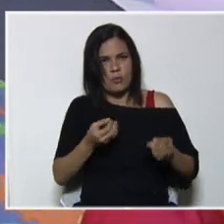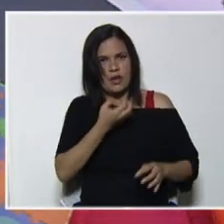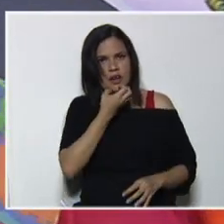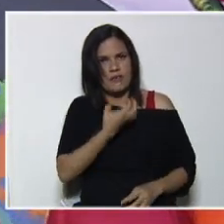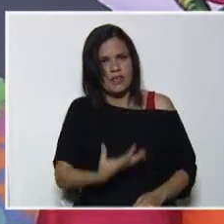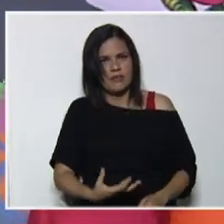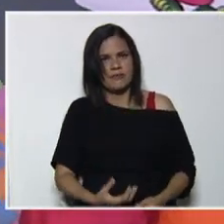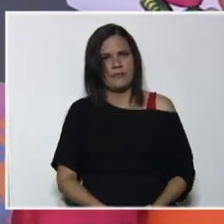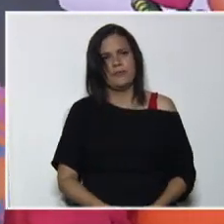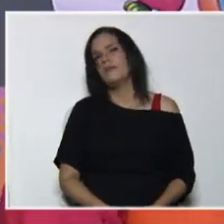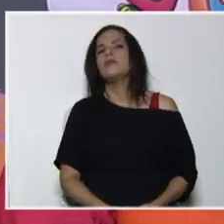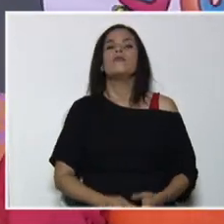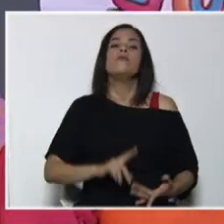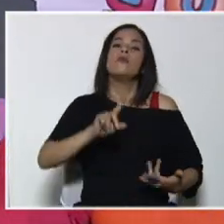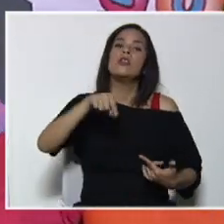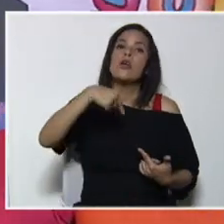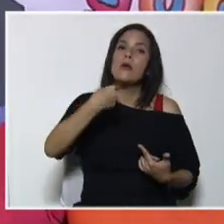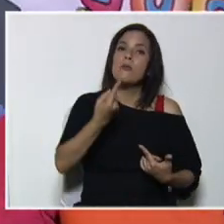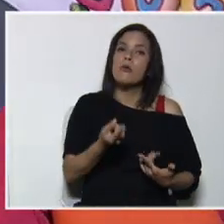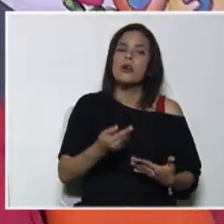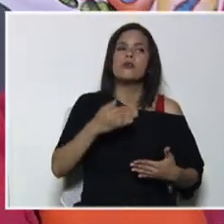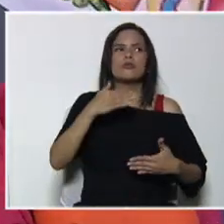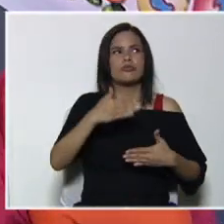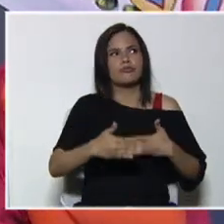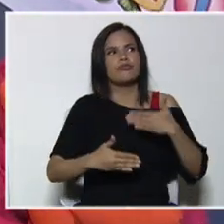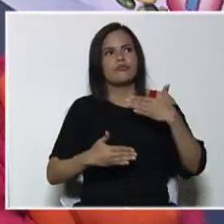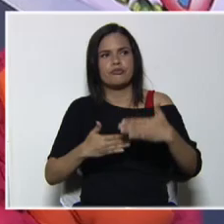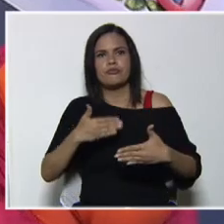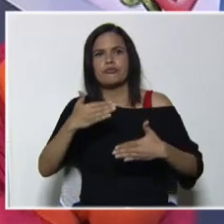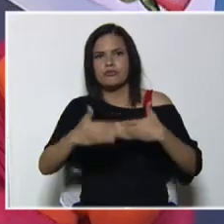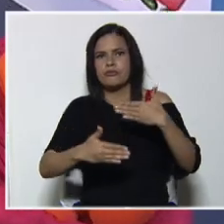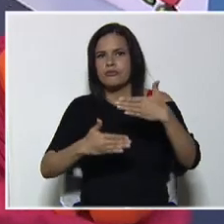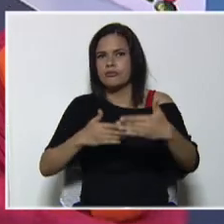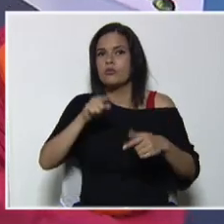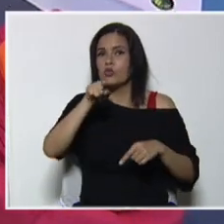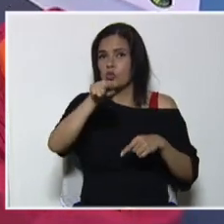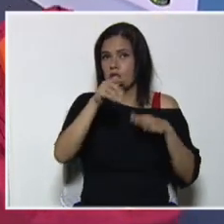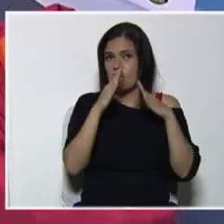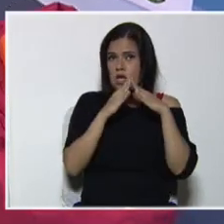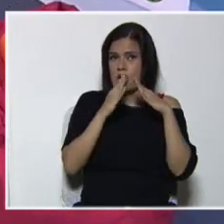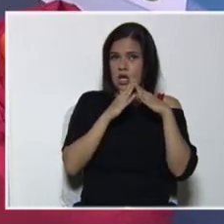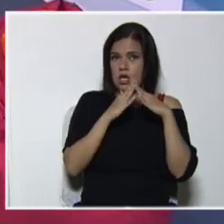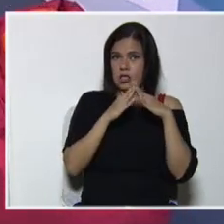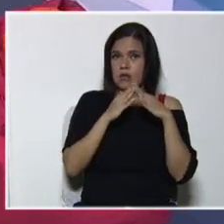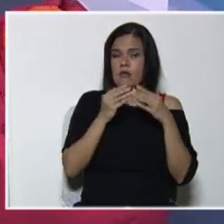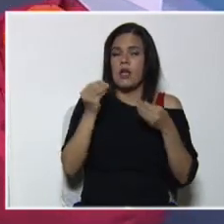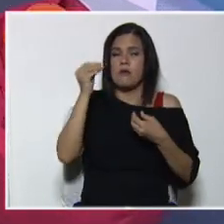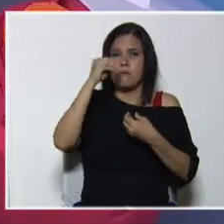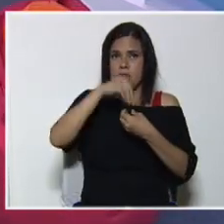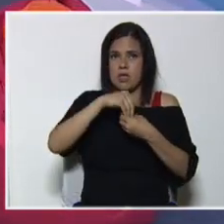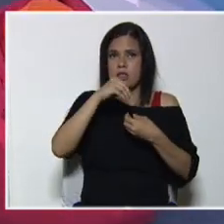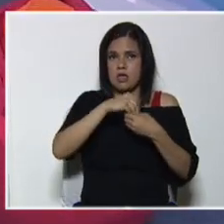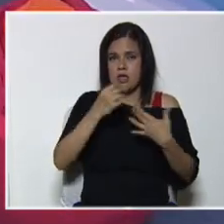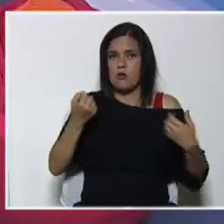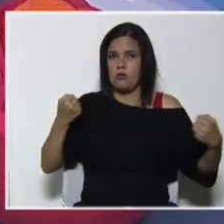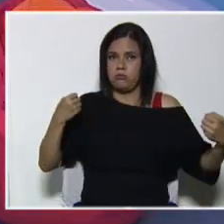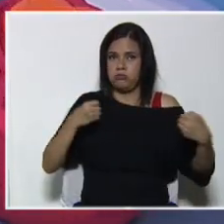Navidad. Luego, así sucesivamente, ustedes en casa van a ir incorporando en el